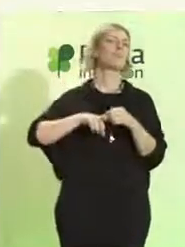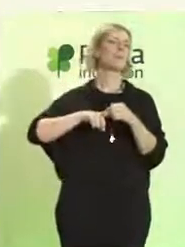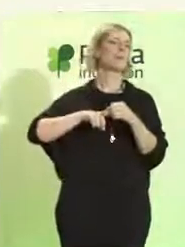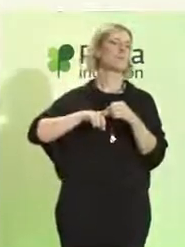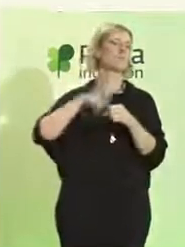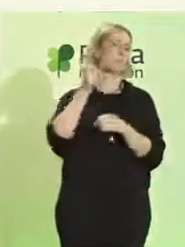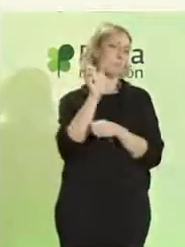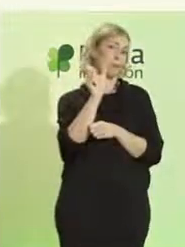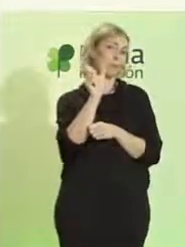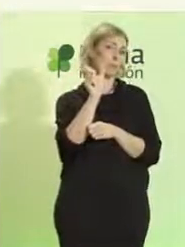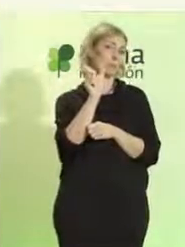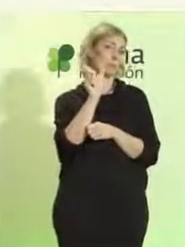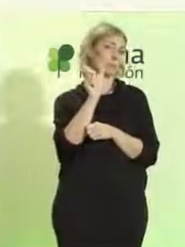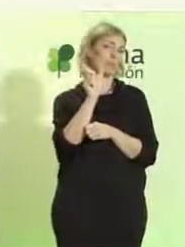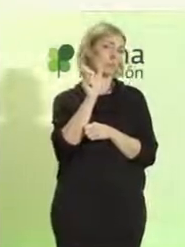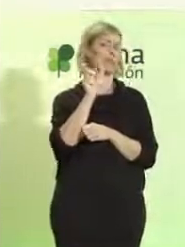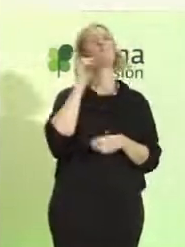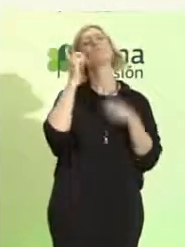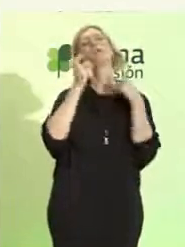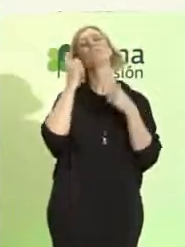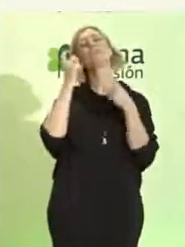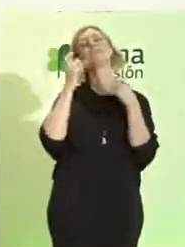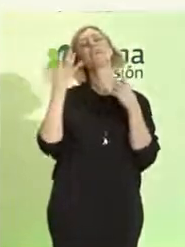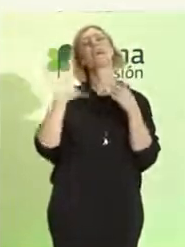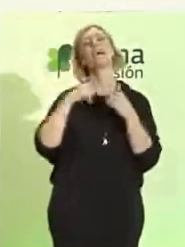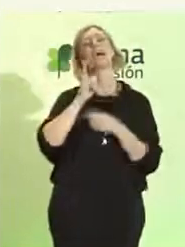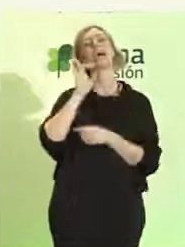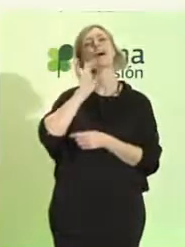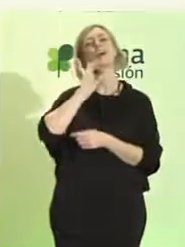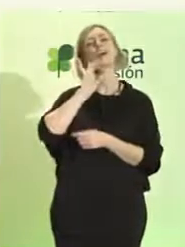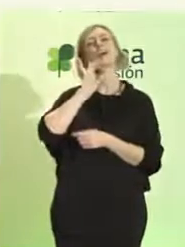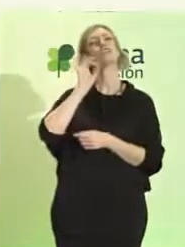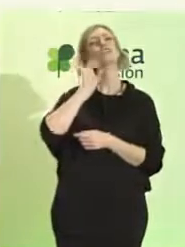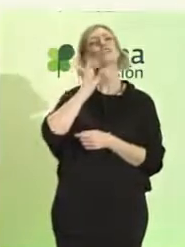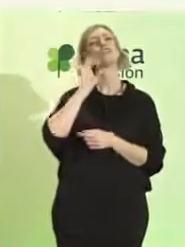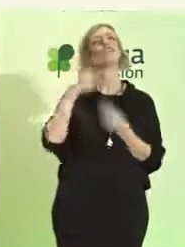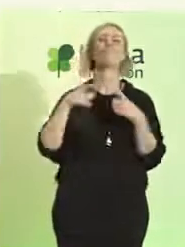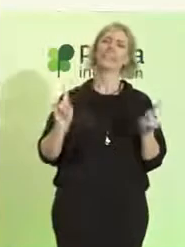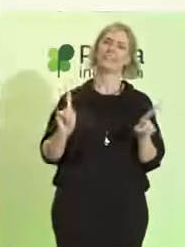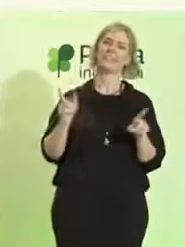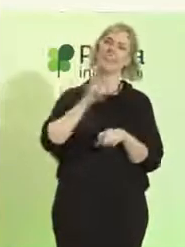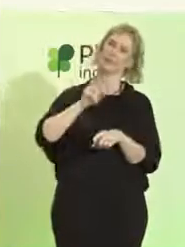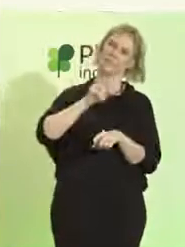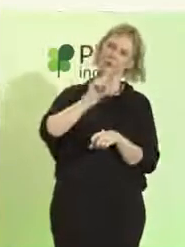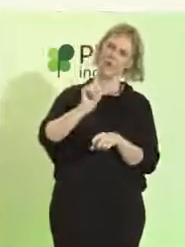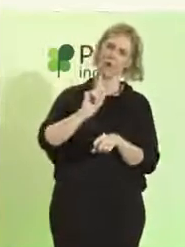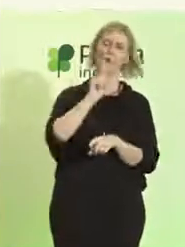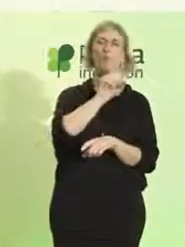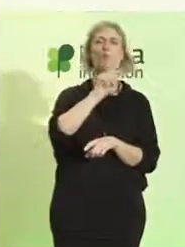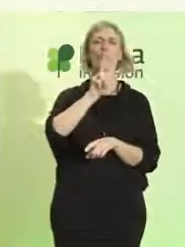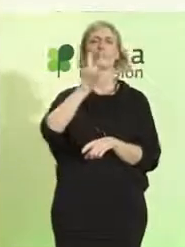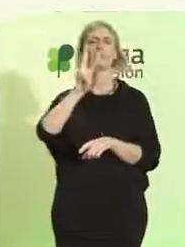Vamos a intentar, vamos a retarnos a hacer un sonido diferente, que alguien está repitiendo, yo creo. Un, dos, tres,